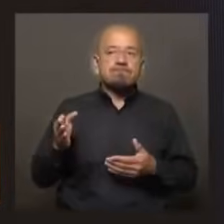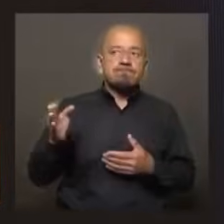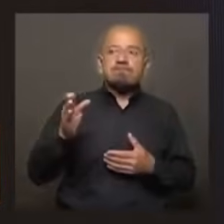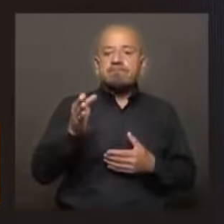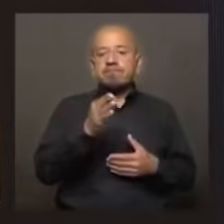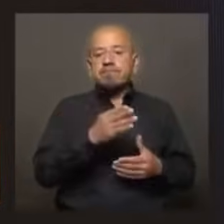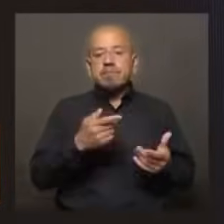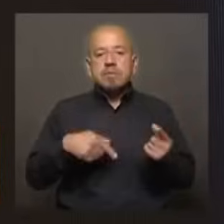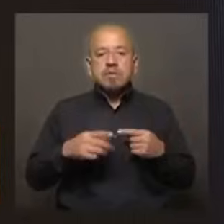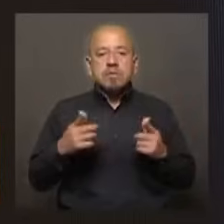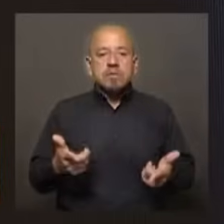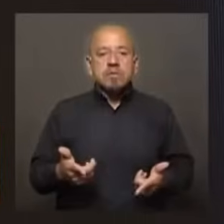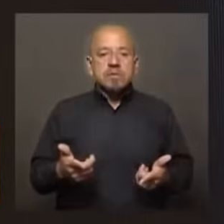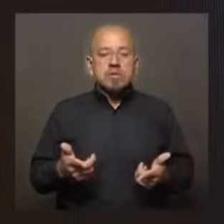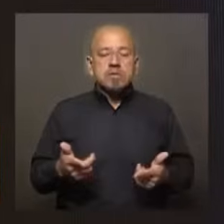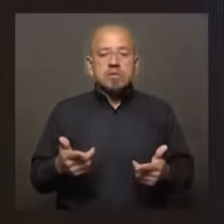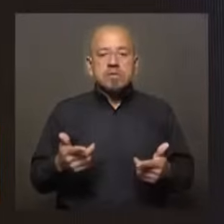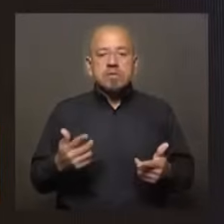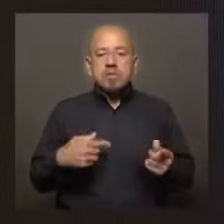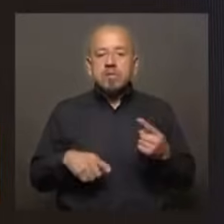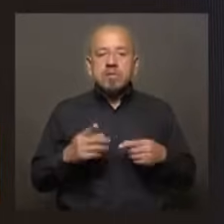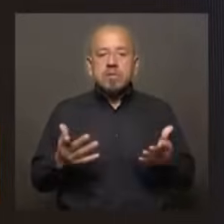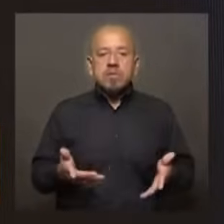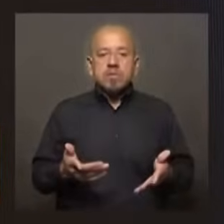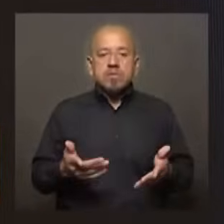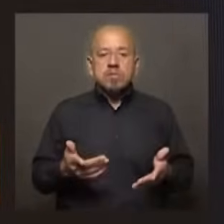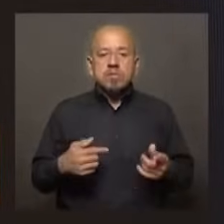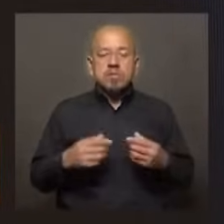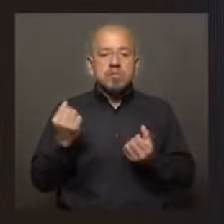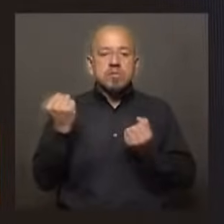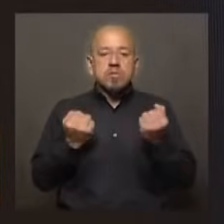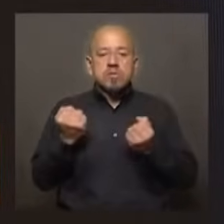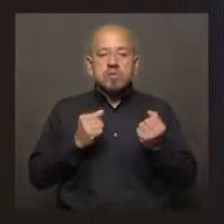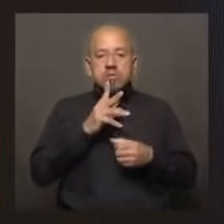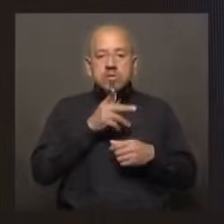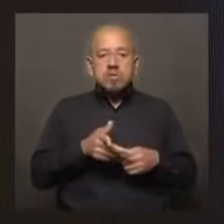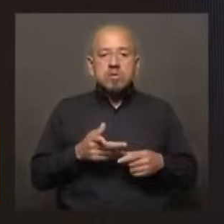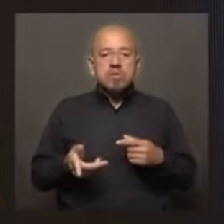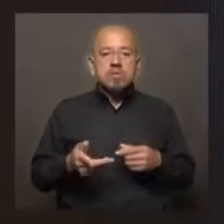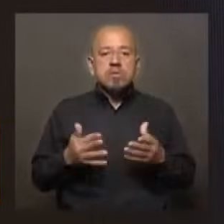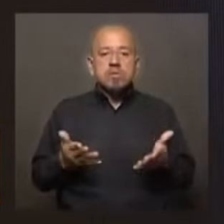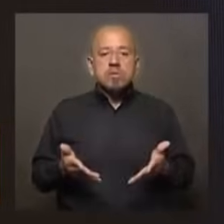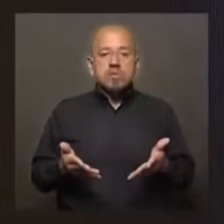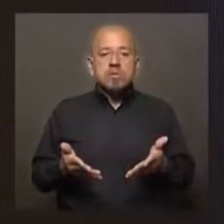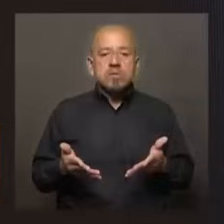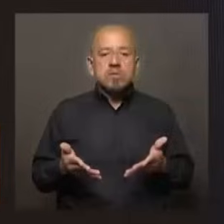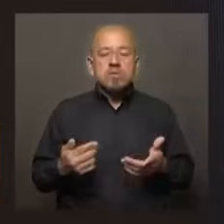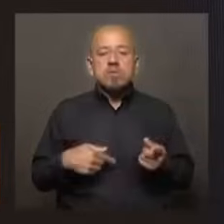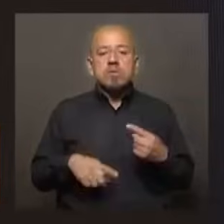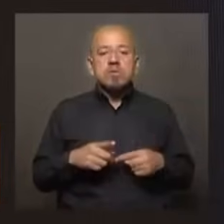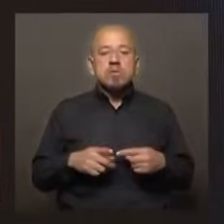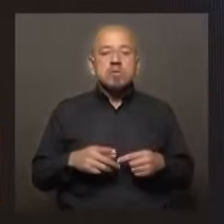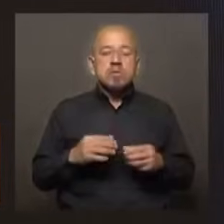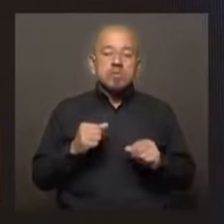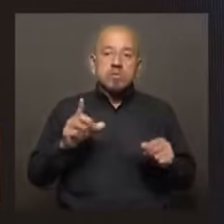tenés un sustento, si no visualizás una salida económica para tus hijos, Esta fantasía de poder